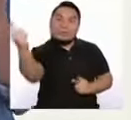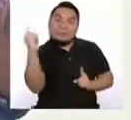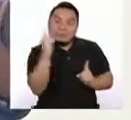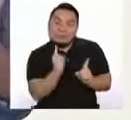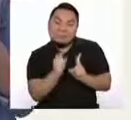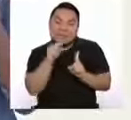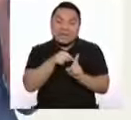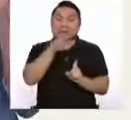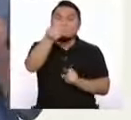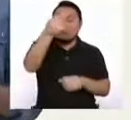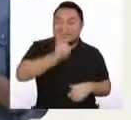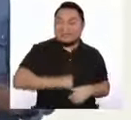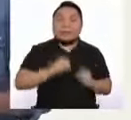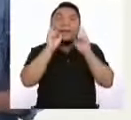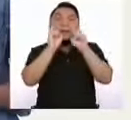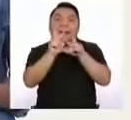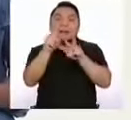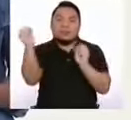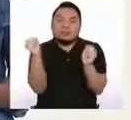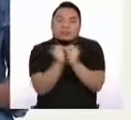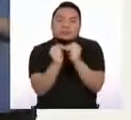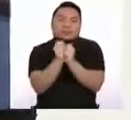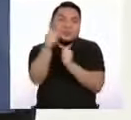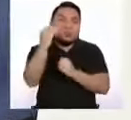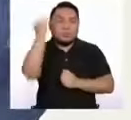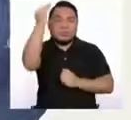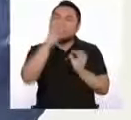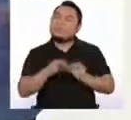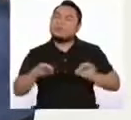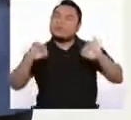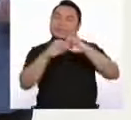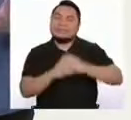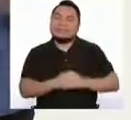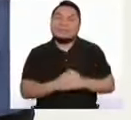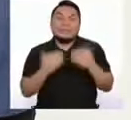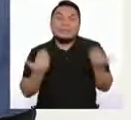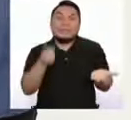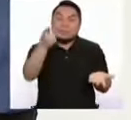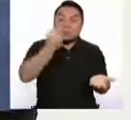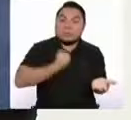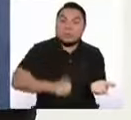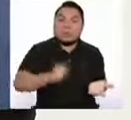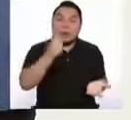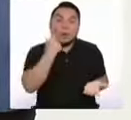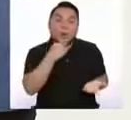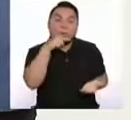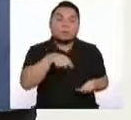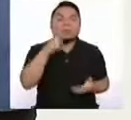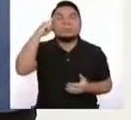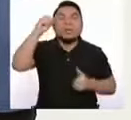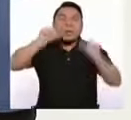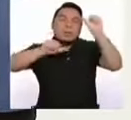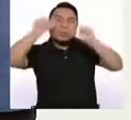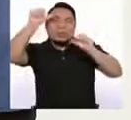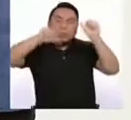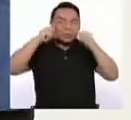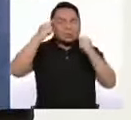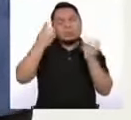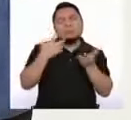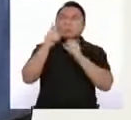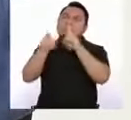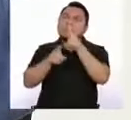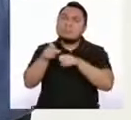hijos ven el programa es súper importante. Así, si sus hijas o hijos tienen alguna duda o necesitan